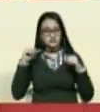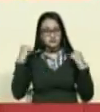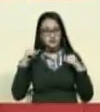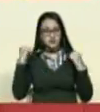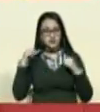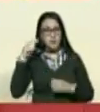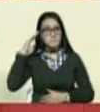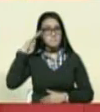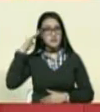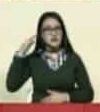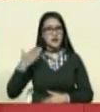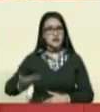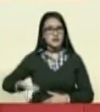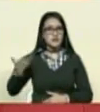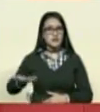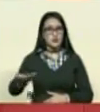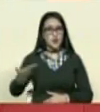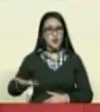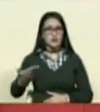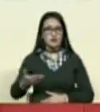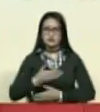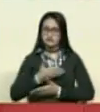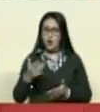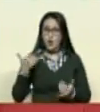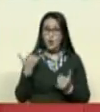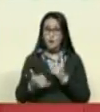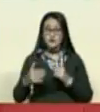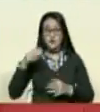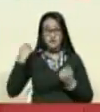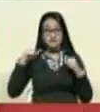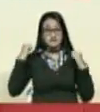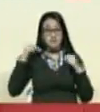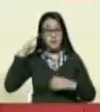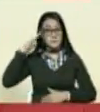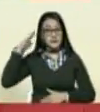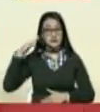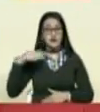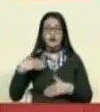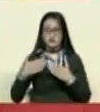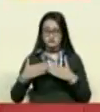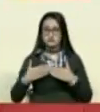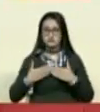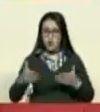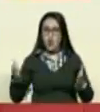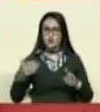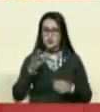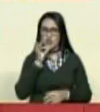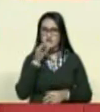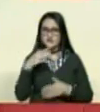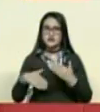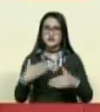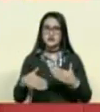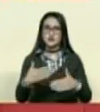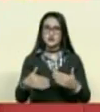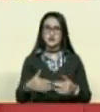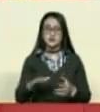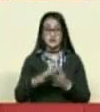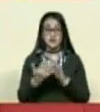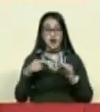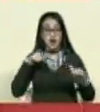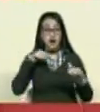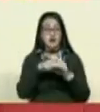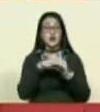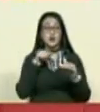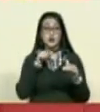significativos y está abierto, el último ejercicio militar está en plena ejecución todavía. Barrio Nuevo, Barrio